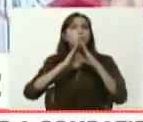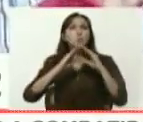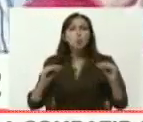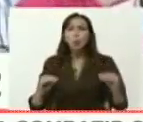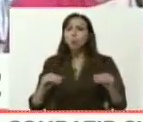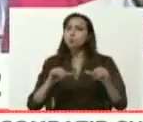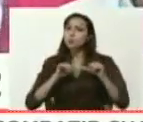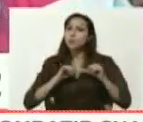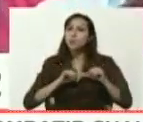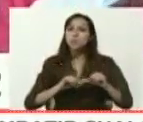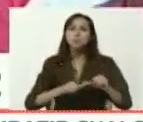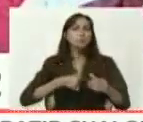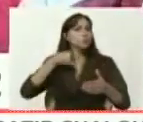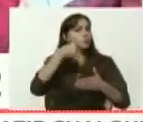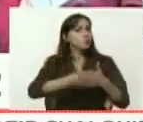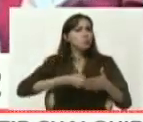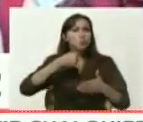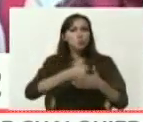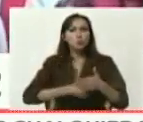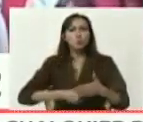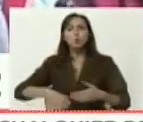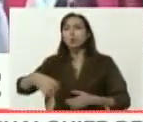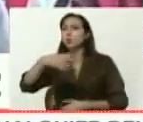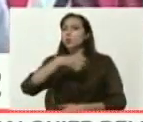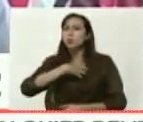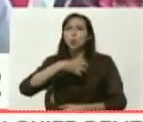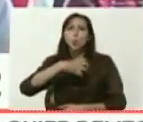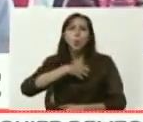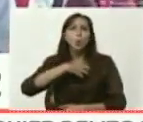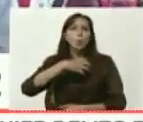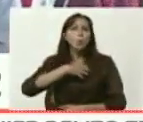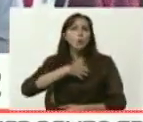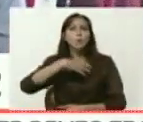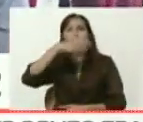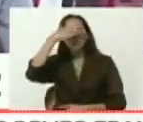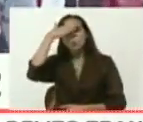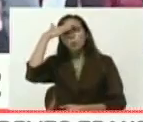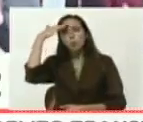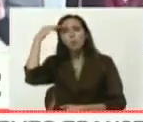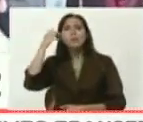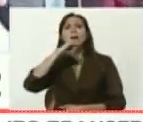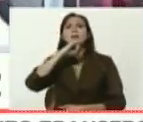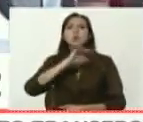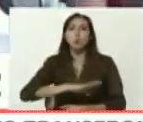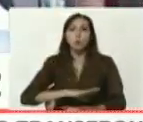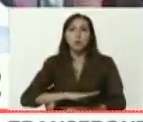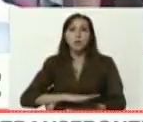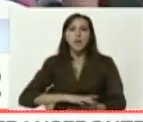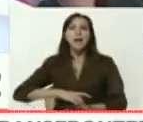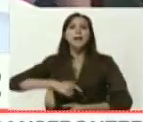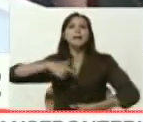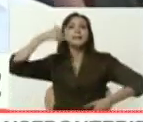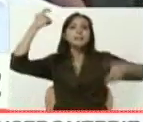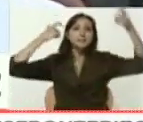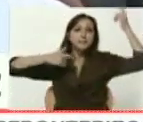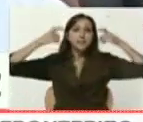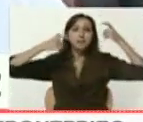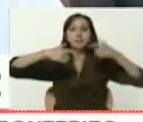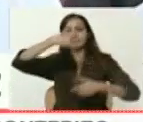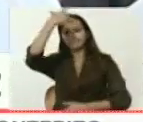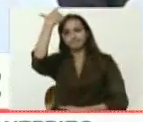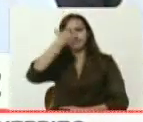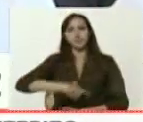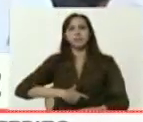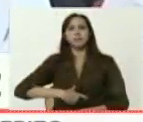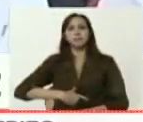cosas, que no podemos olvidar nuestra historia. Chávez es Chávez en gran parte